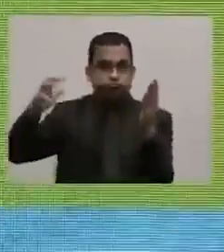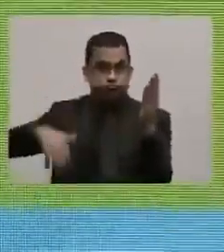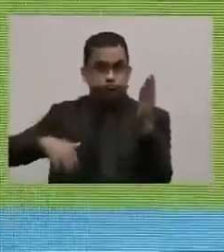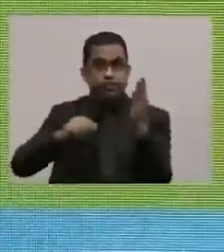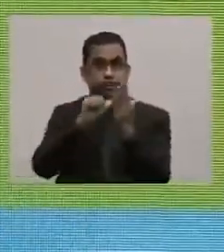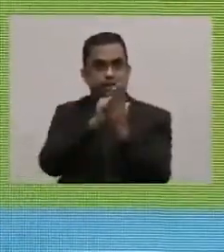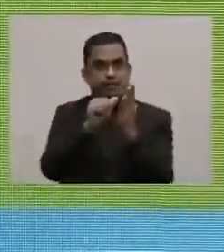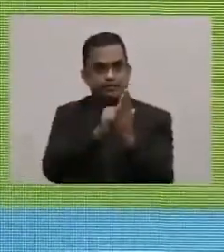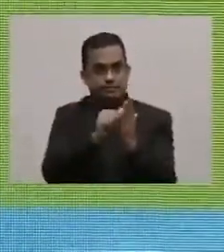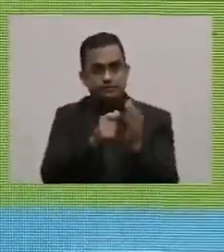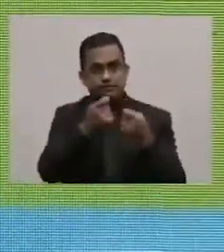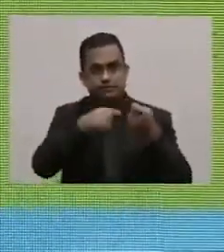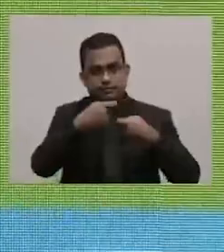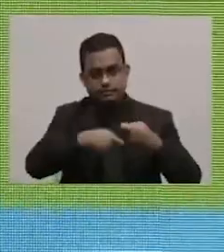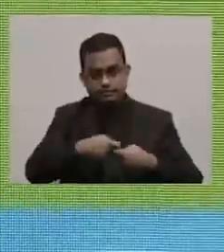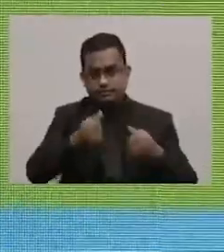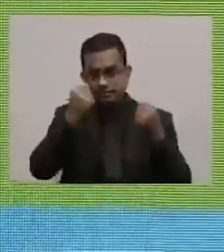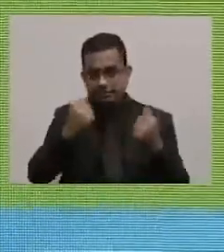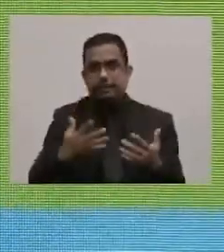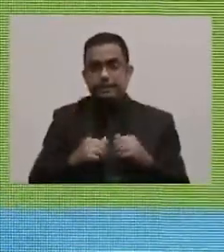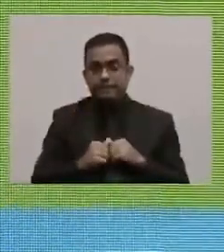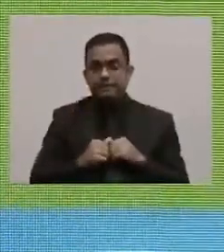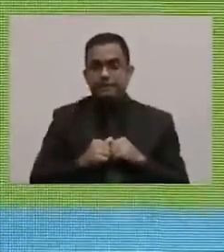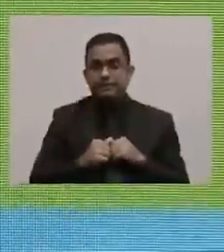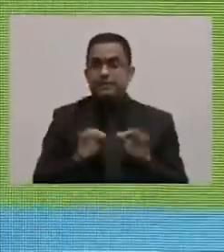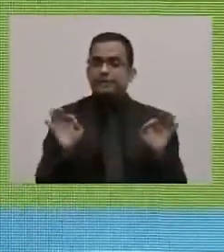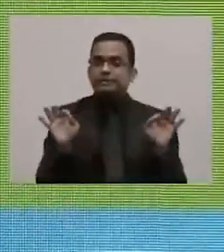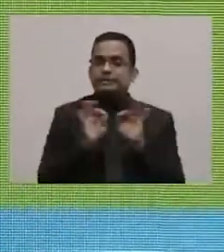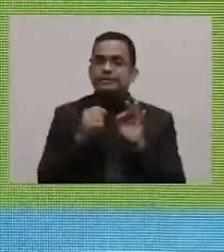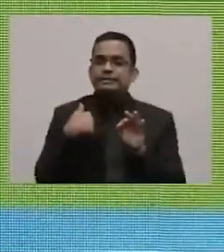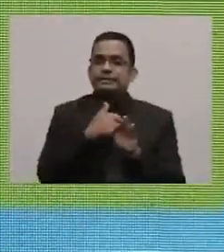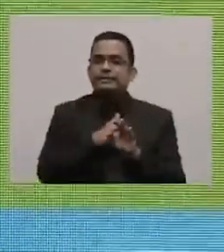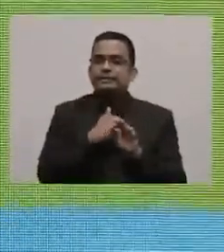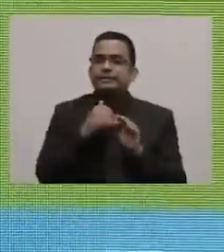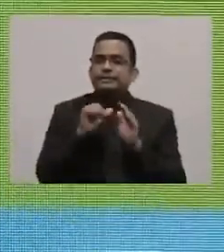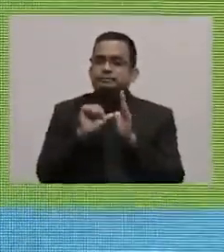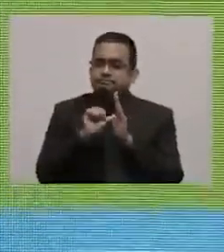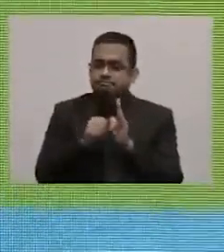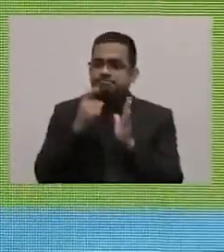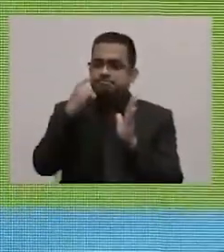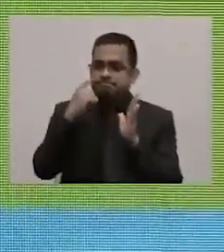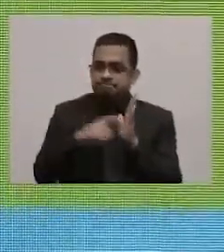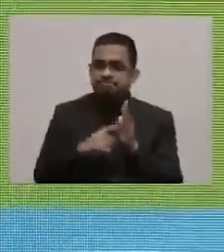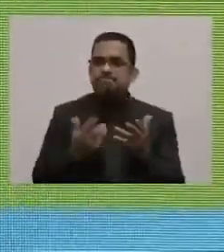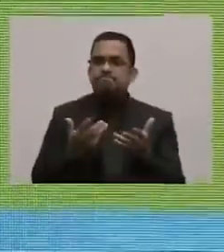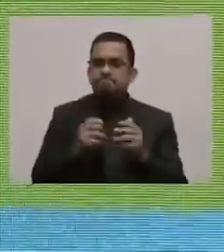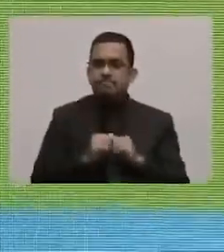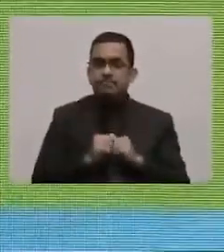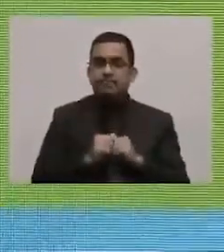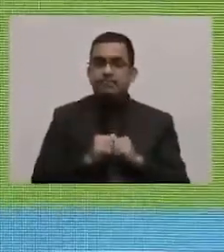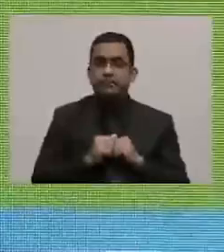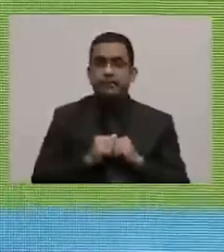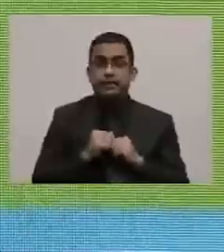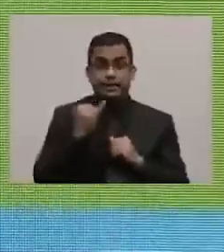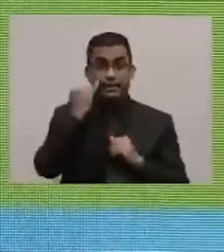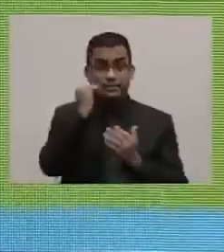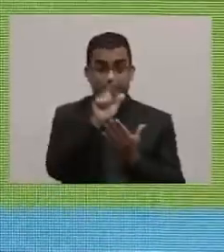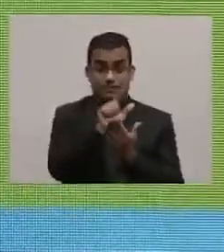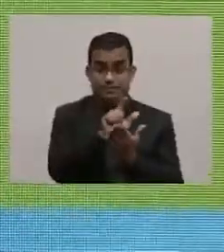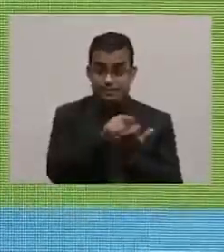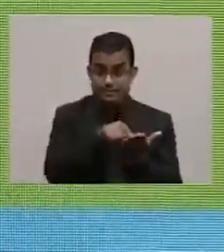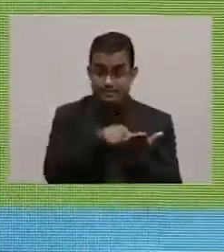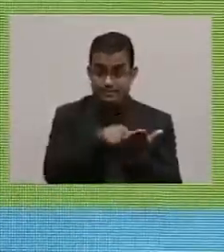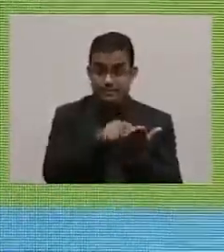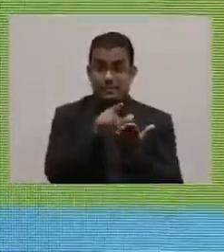Es imprescindible que se reconozca y que se tenga muy presente que si en esta legislatura